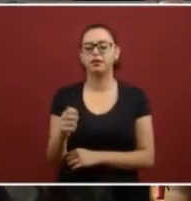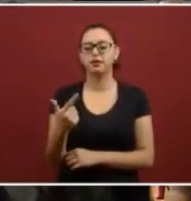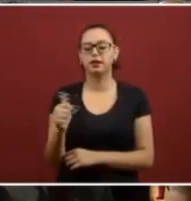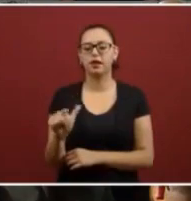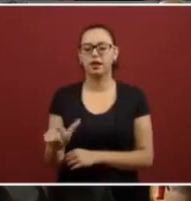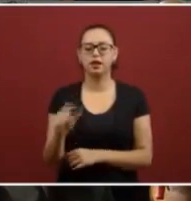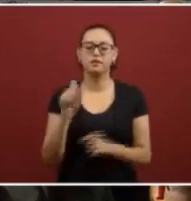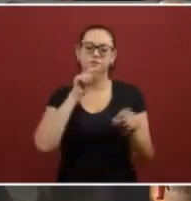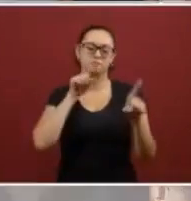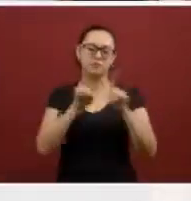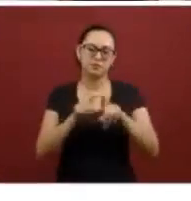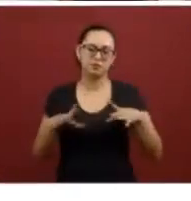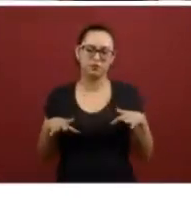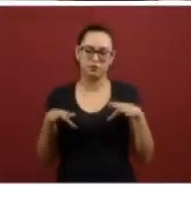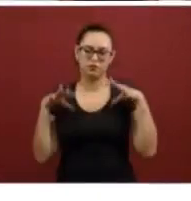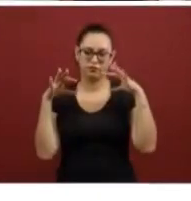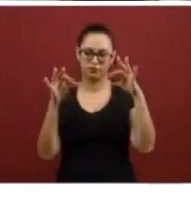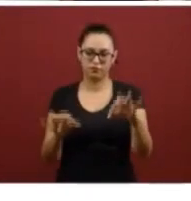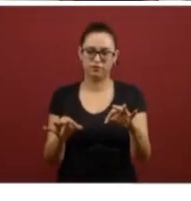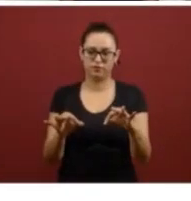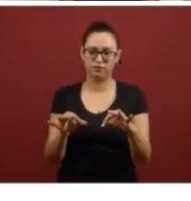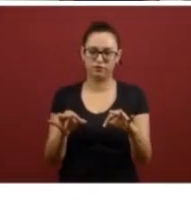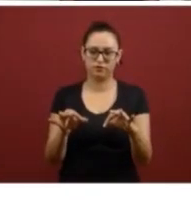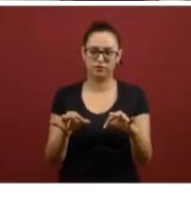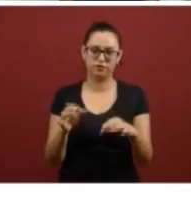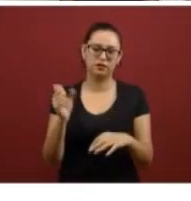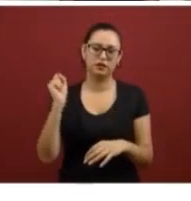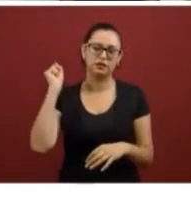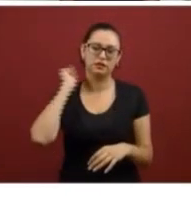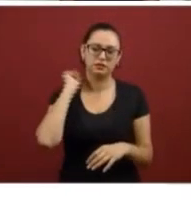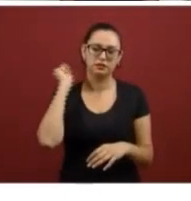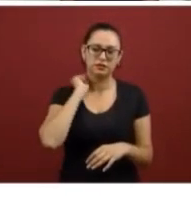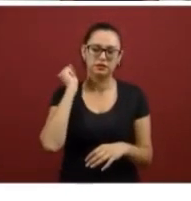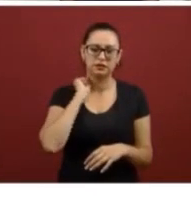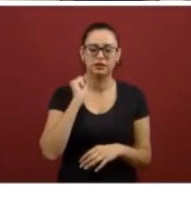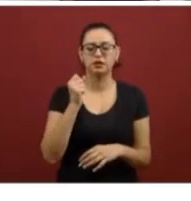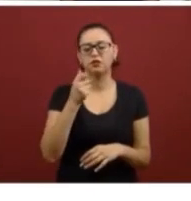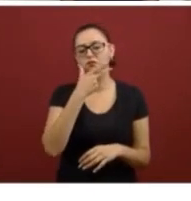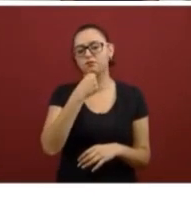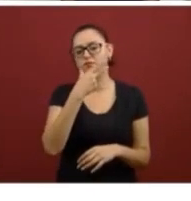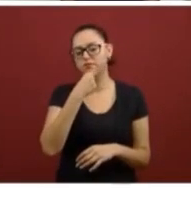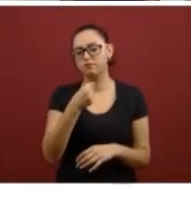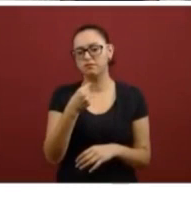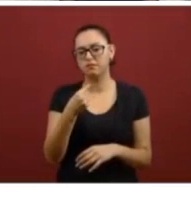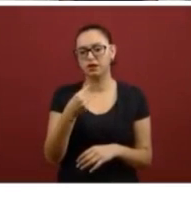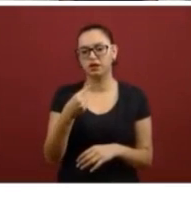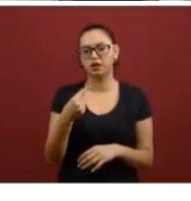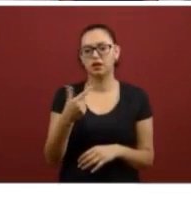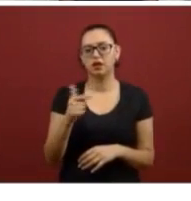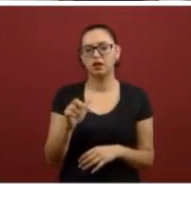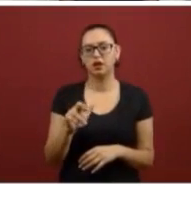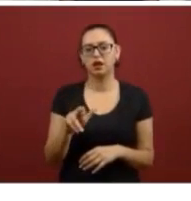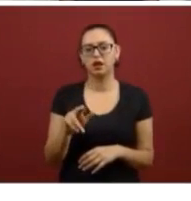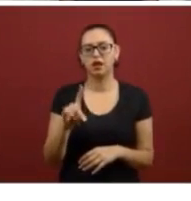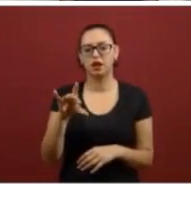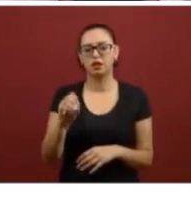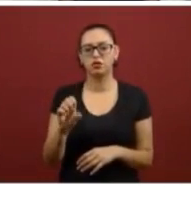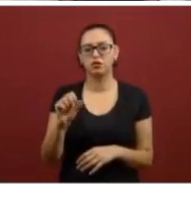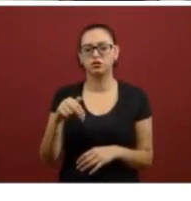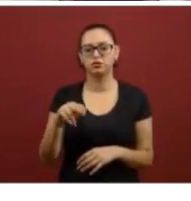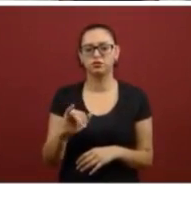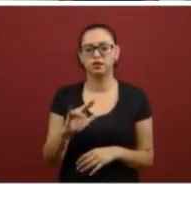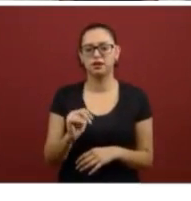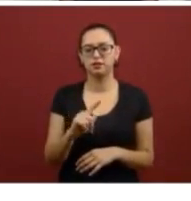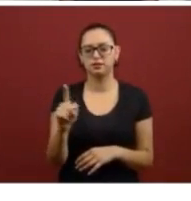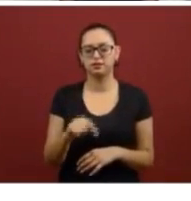para una fundación de la CNC, el ex senador de la República, Gerardo So- Sánchez, que fue el dirigente de la CNC, y una